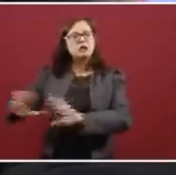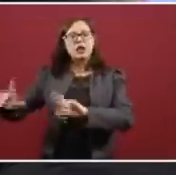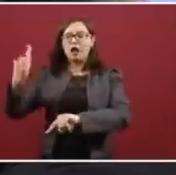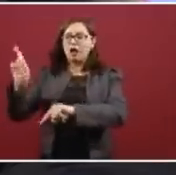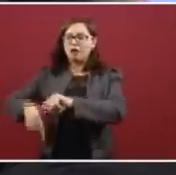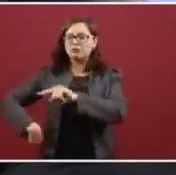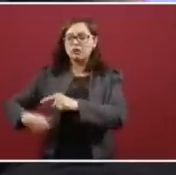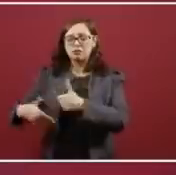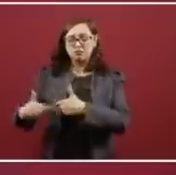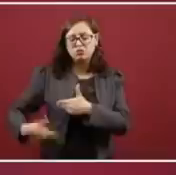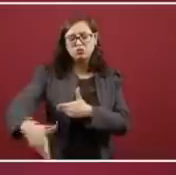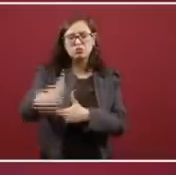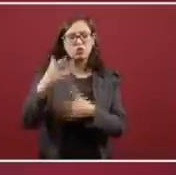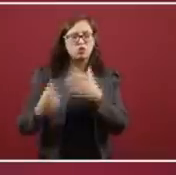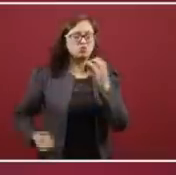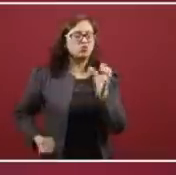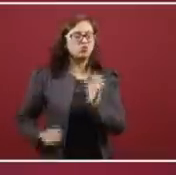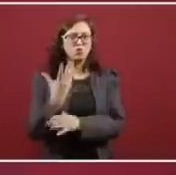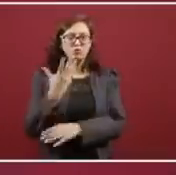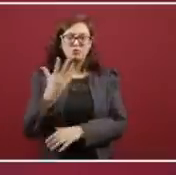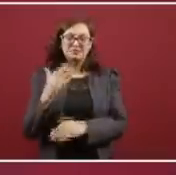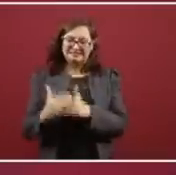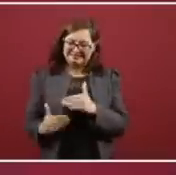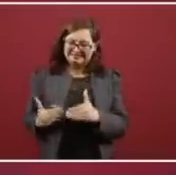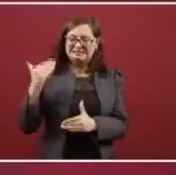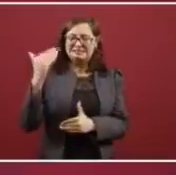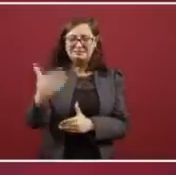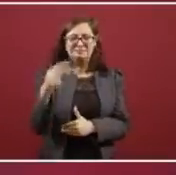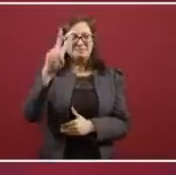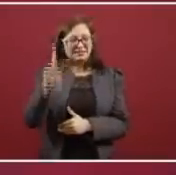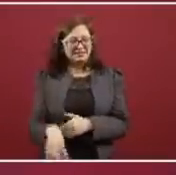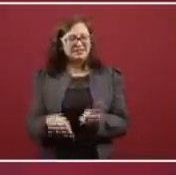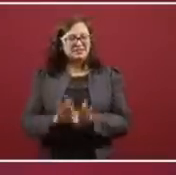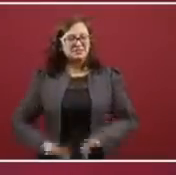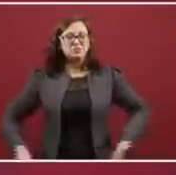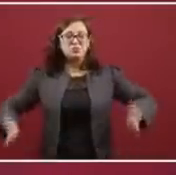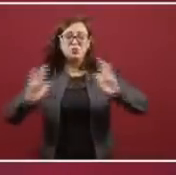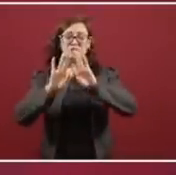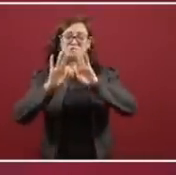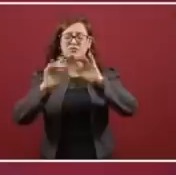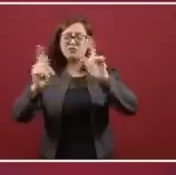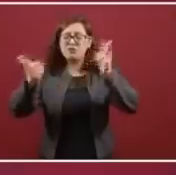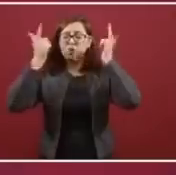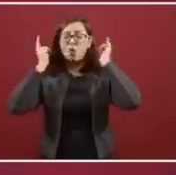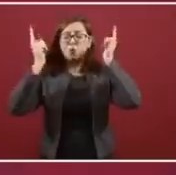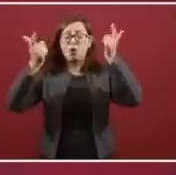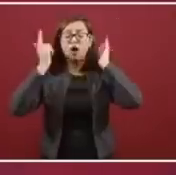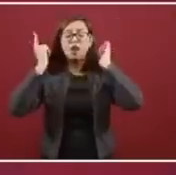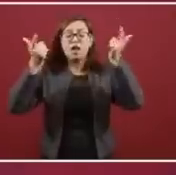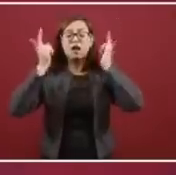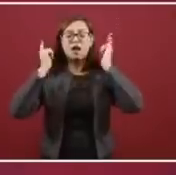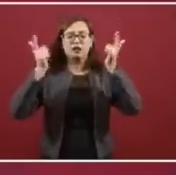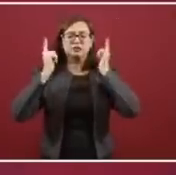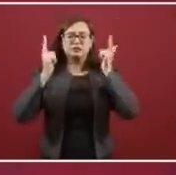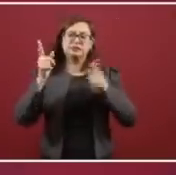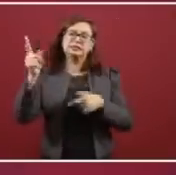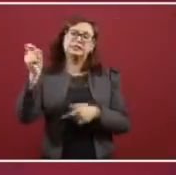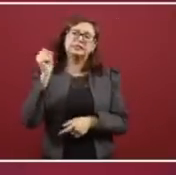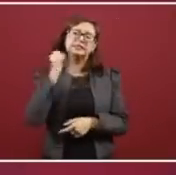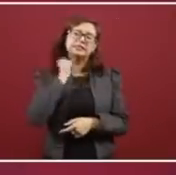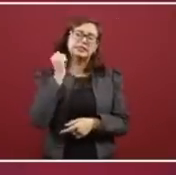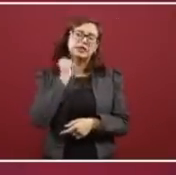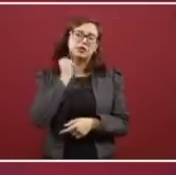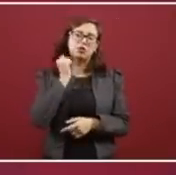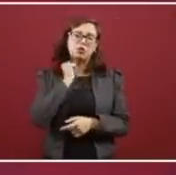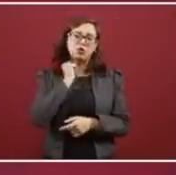sería realmente un avance importante ojalá y los senadores